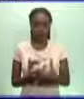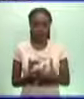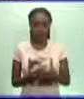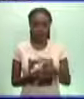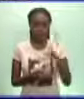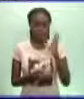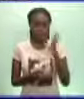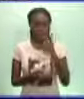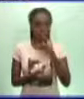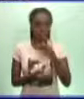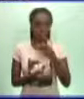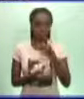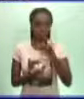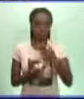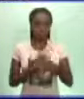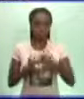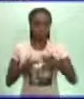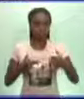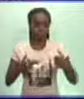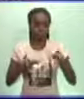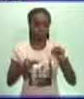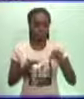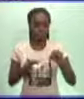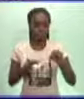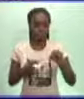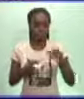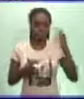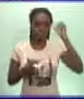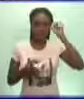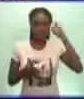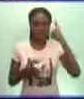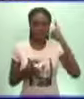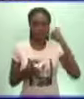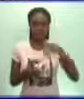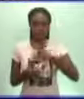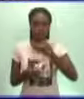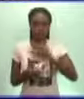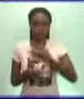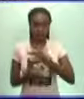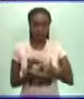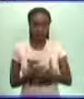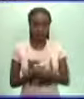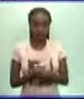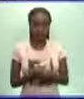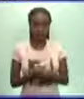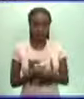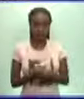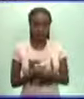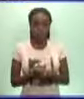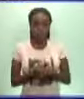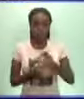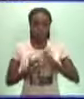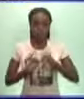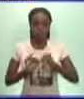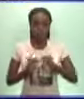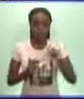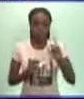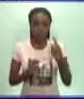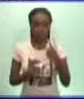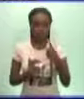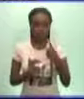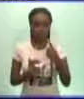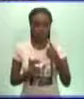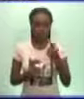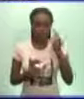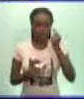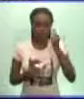no puede separarse del valor de las ideas que se exponen. Para apreciar la literatura, en primer lugar hay que